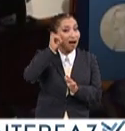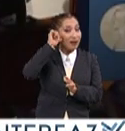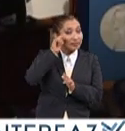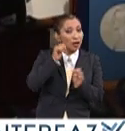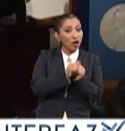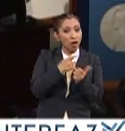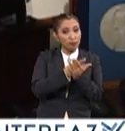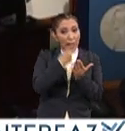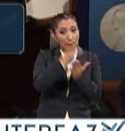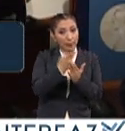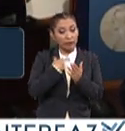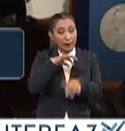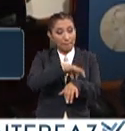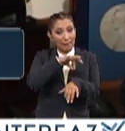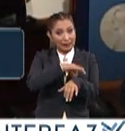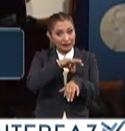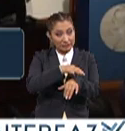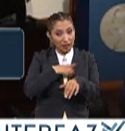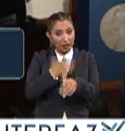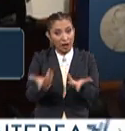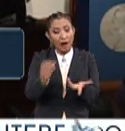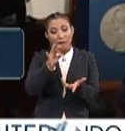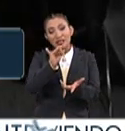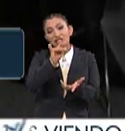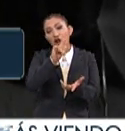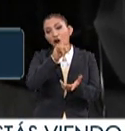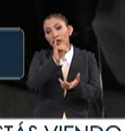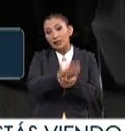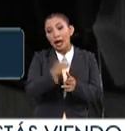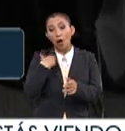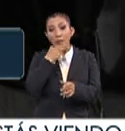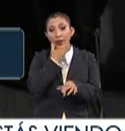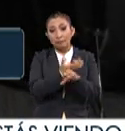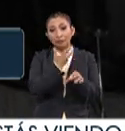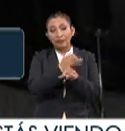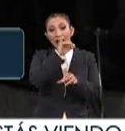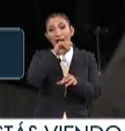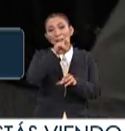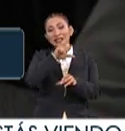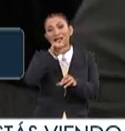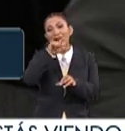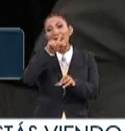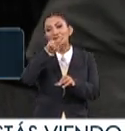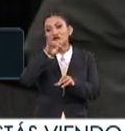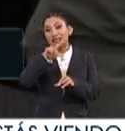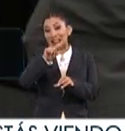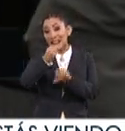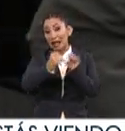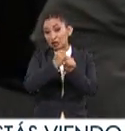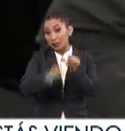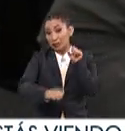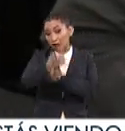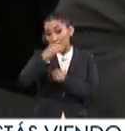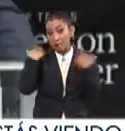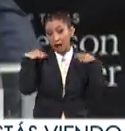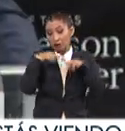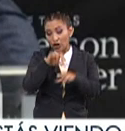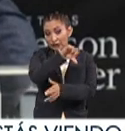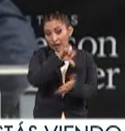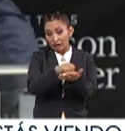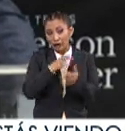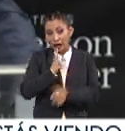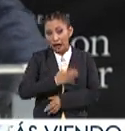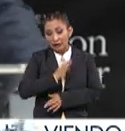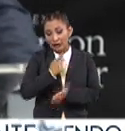ayer con el galardón de Medicina o Fisiología. El estadounidense James Allison, de 70 años, profesor del Centro